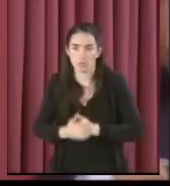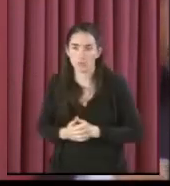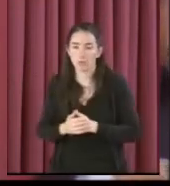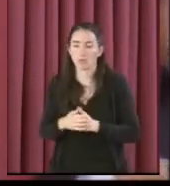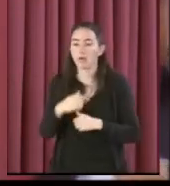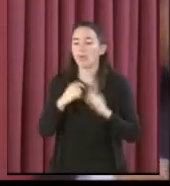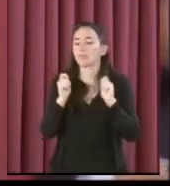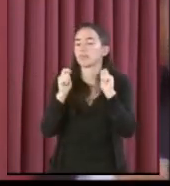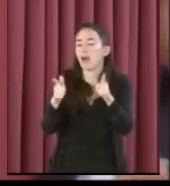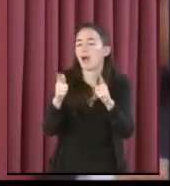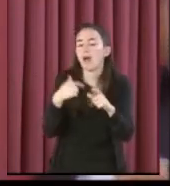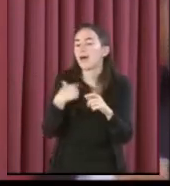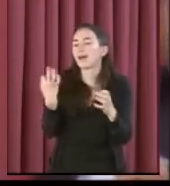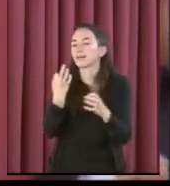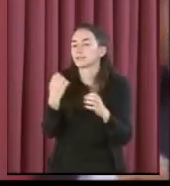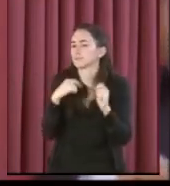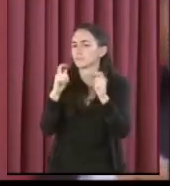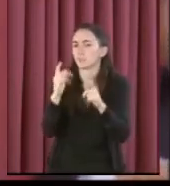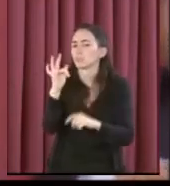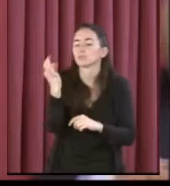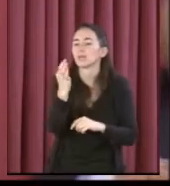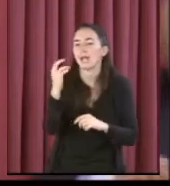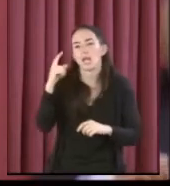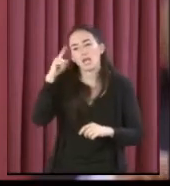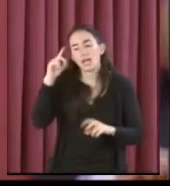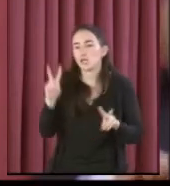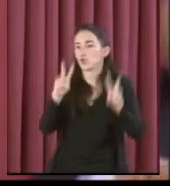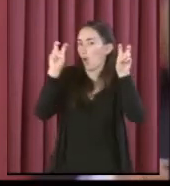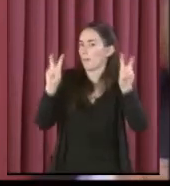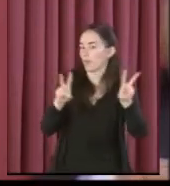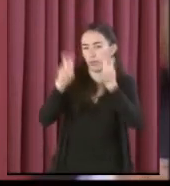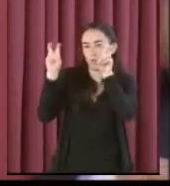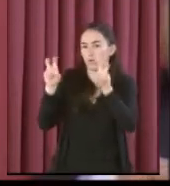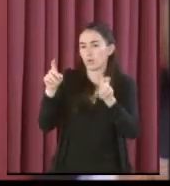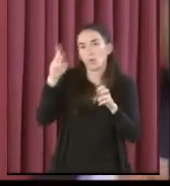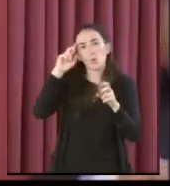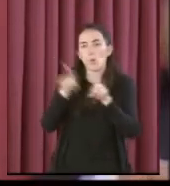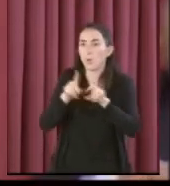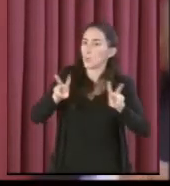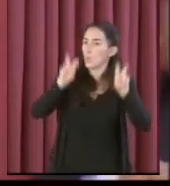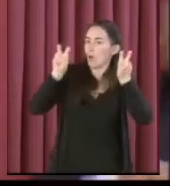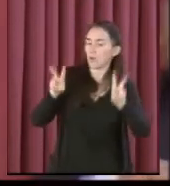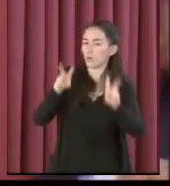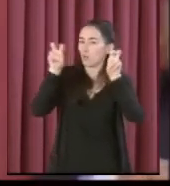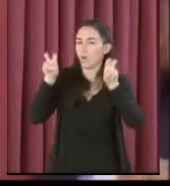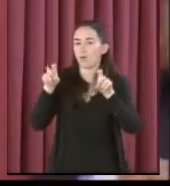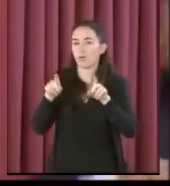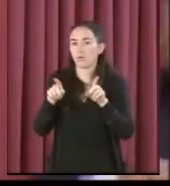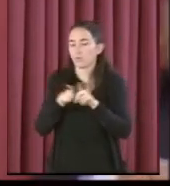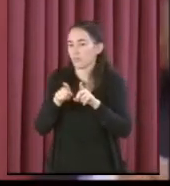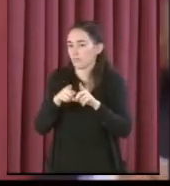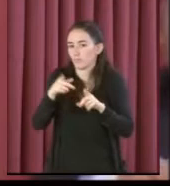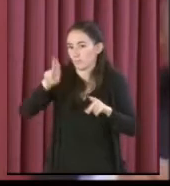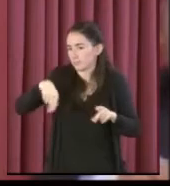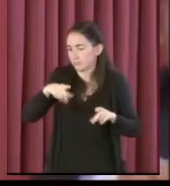para ello es, sin duda, la innovación. Hace mucho tiempo que la innovación dejó de ser una opción para convertirse